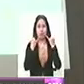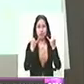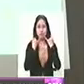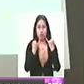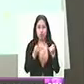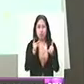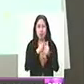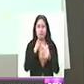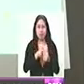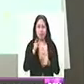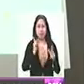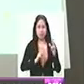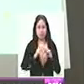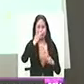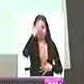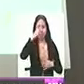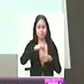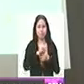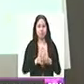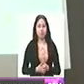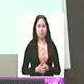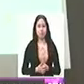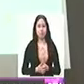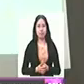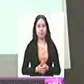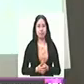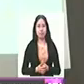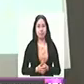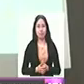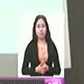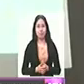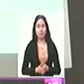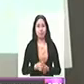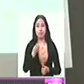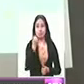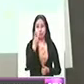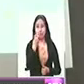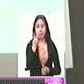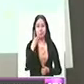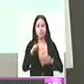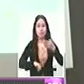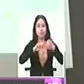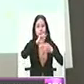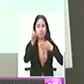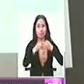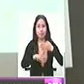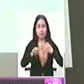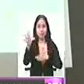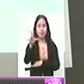los primeros casos en Bolivia. El 12 de marzo,